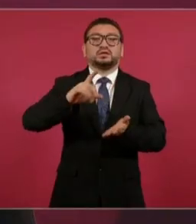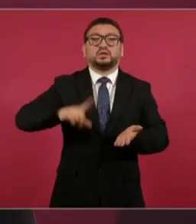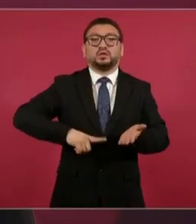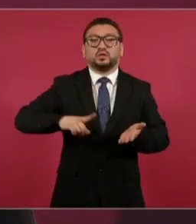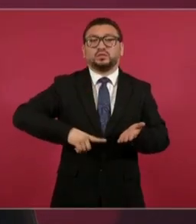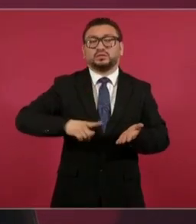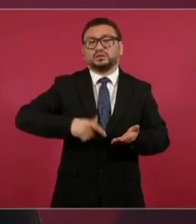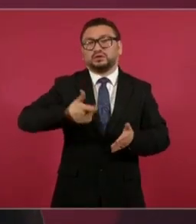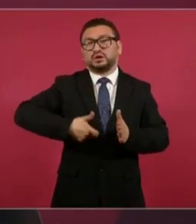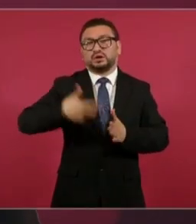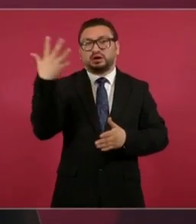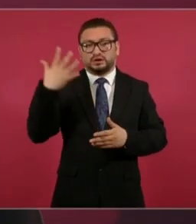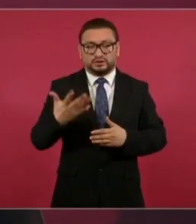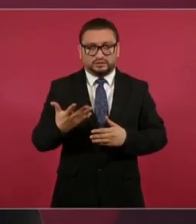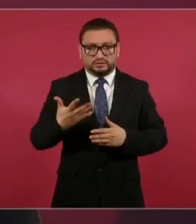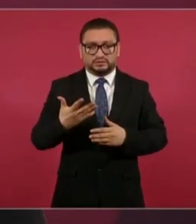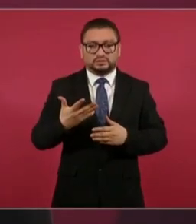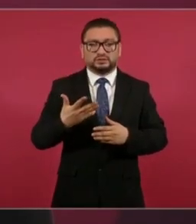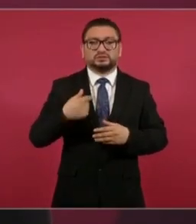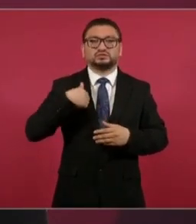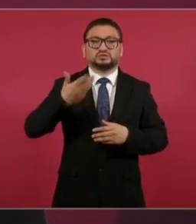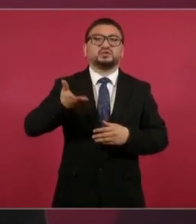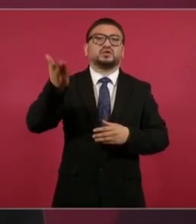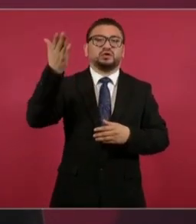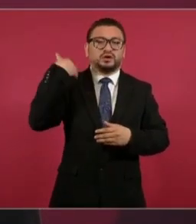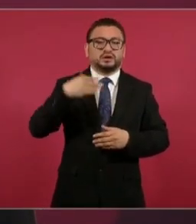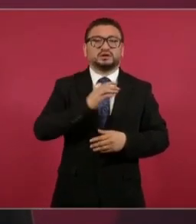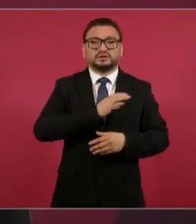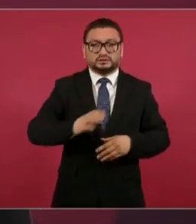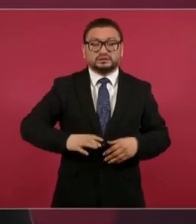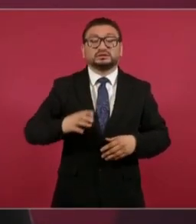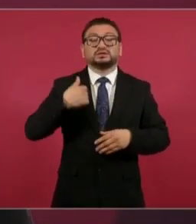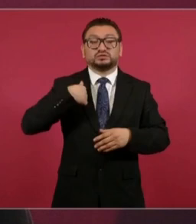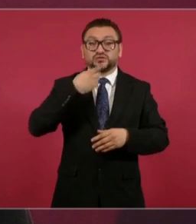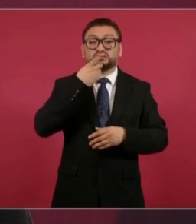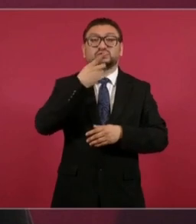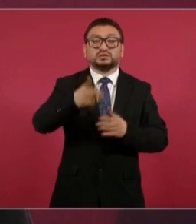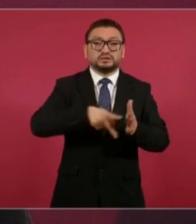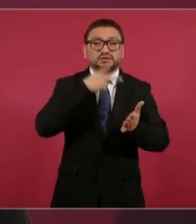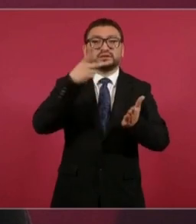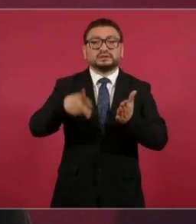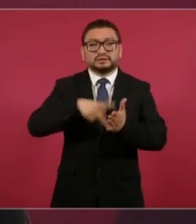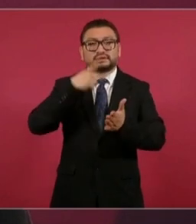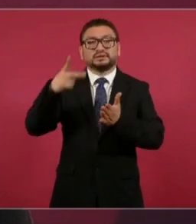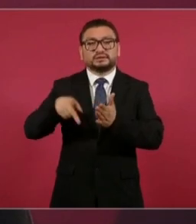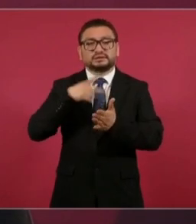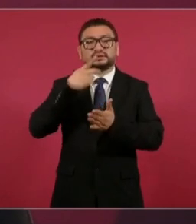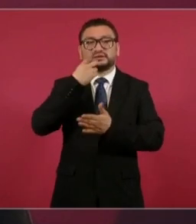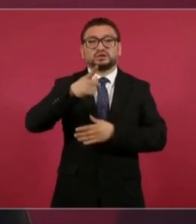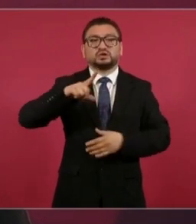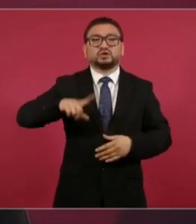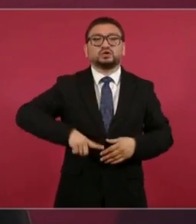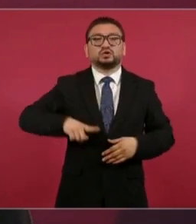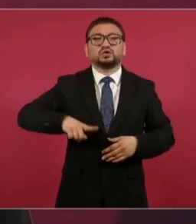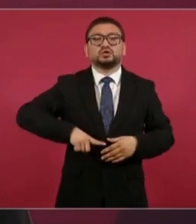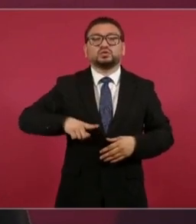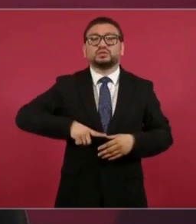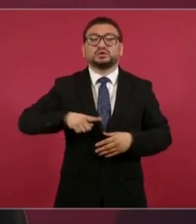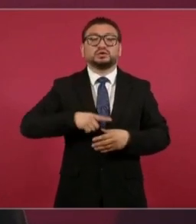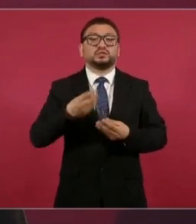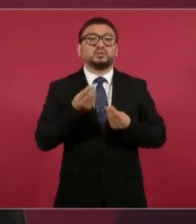gobierno esto Yo lo decía en campaña lo repetía es un gobierno